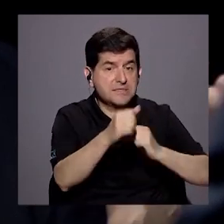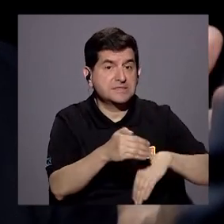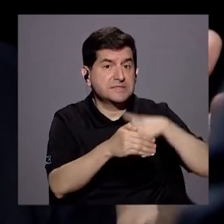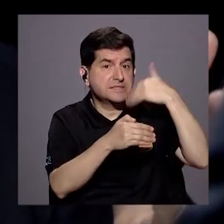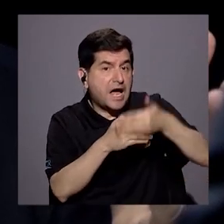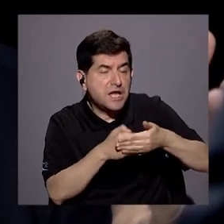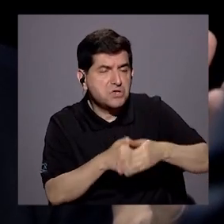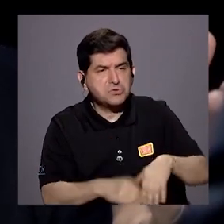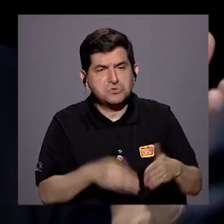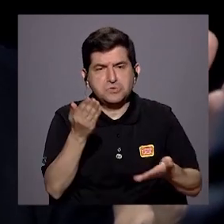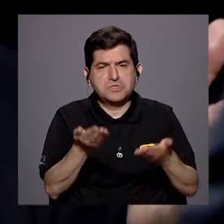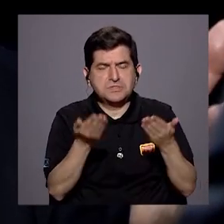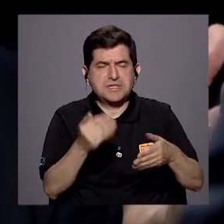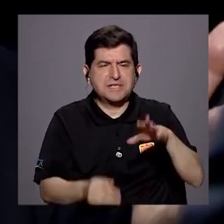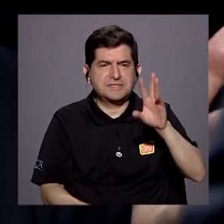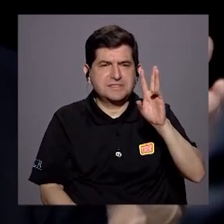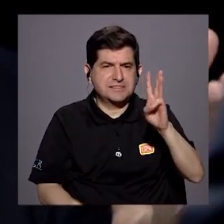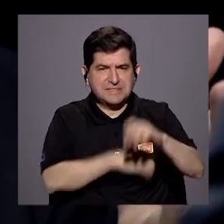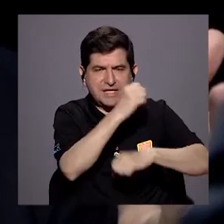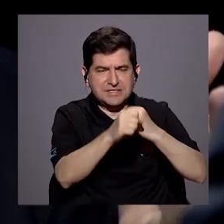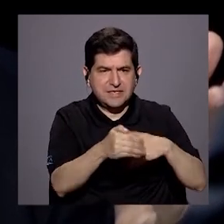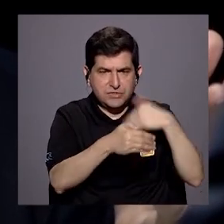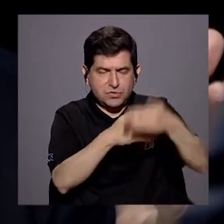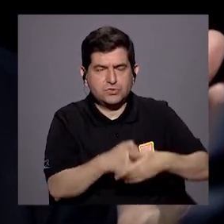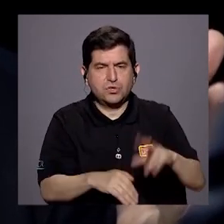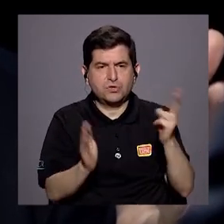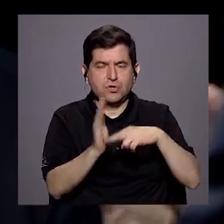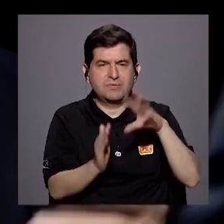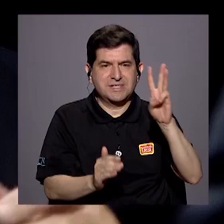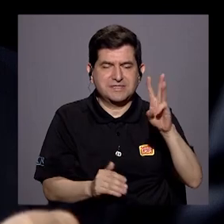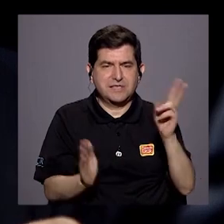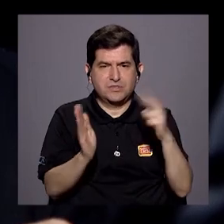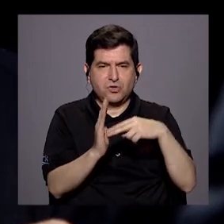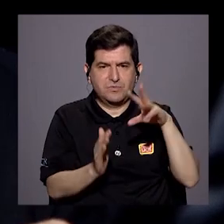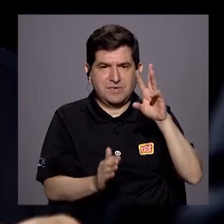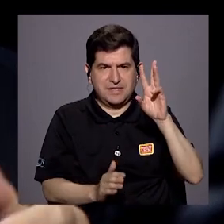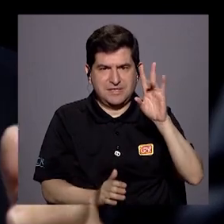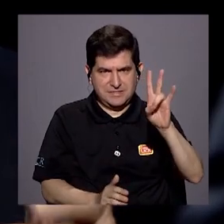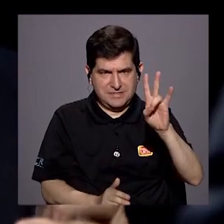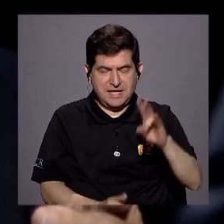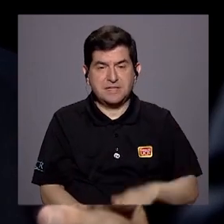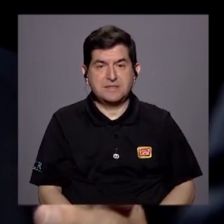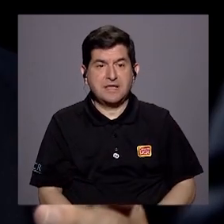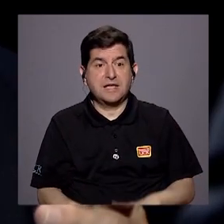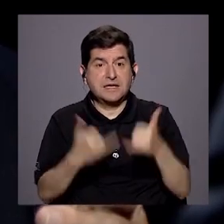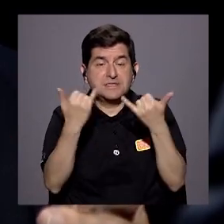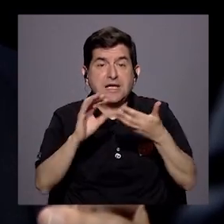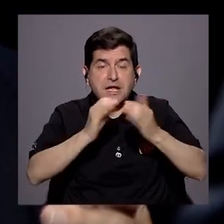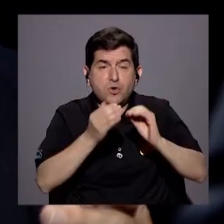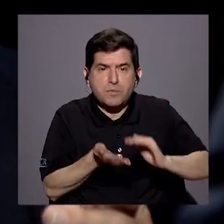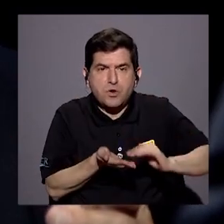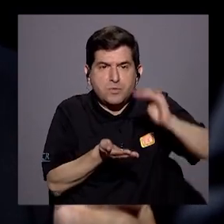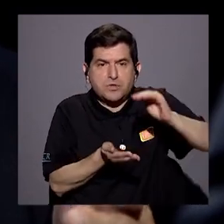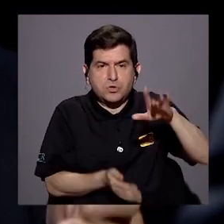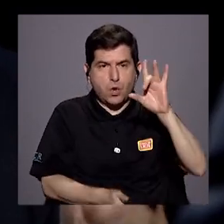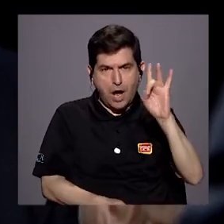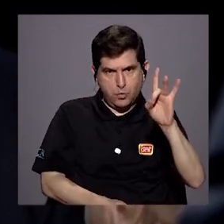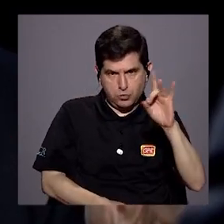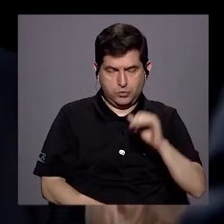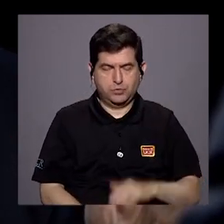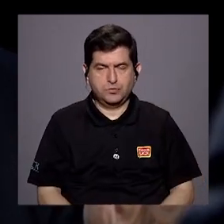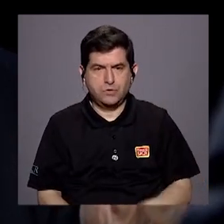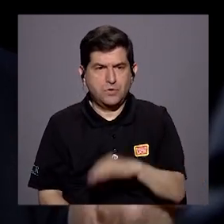tres años después 46 años después en el 2006 2007 andábamos en 89 y